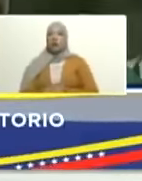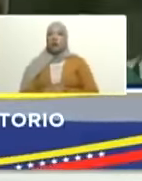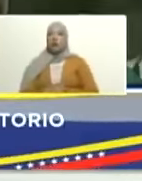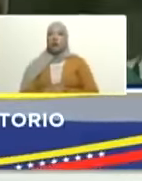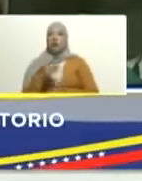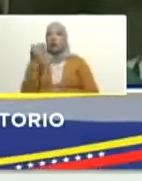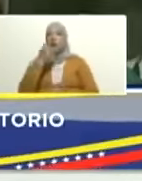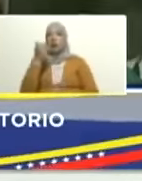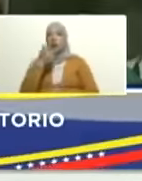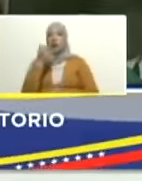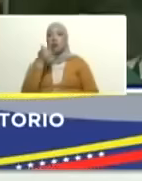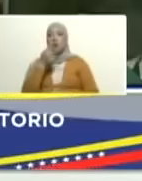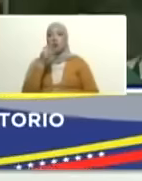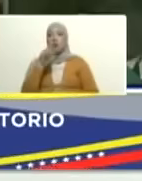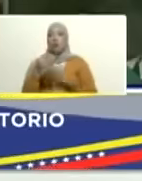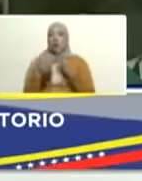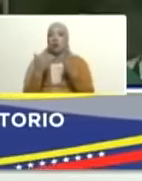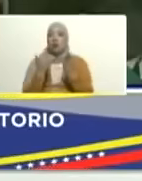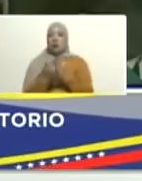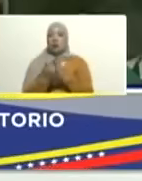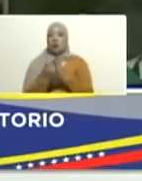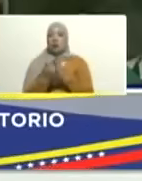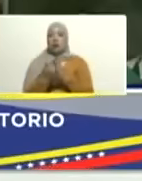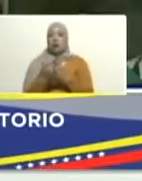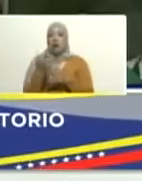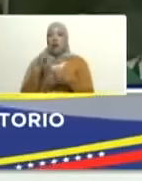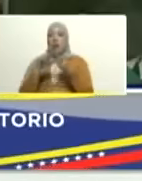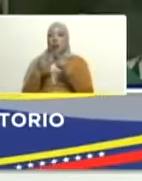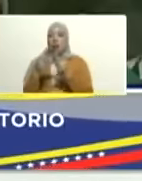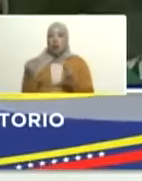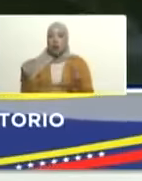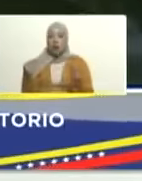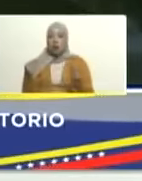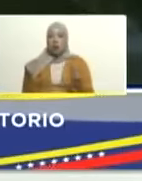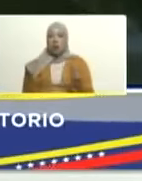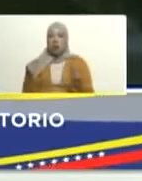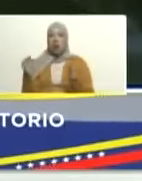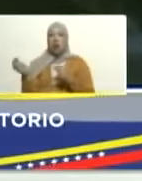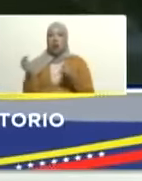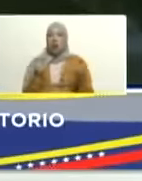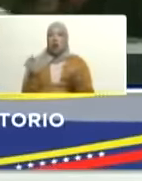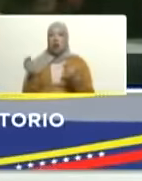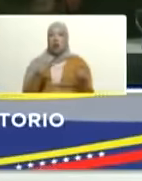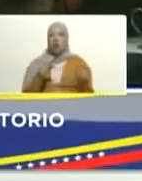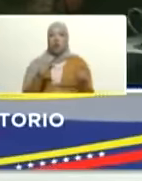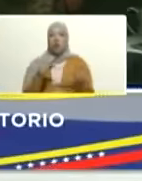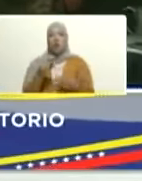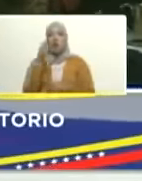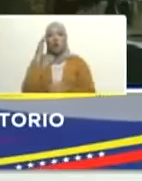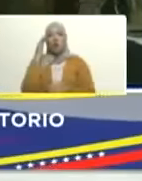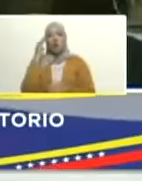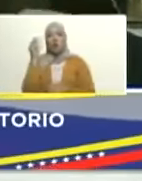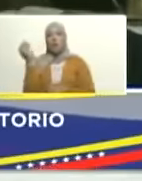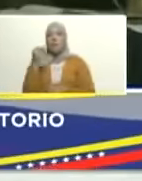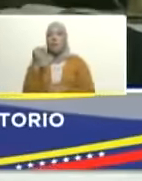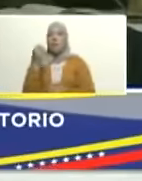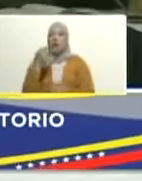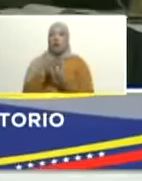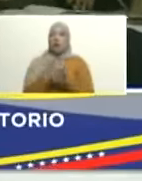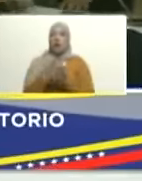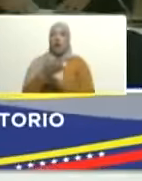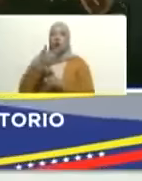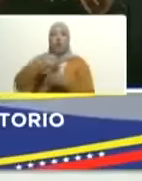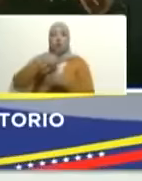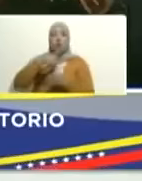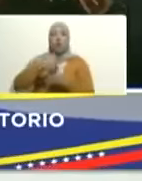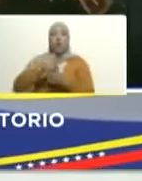documento para hablar de la paz, de la convivencia, un documento para dar garantías electorales